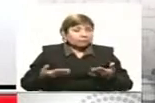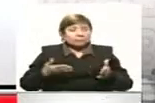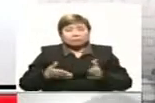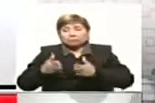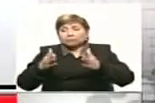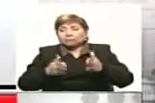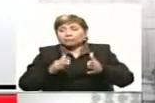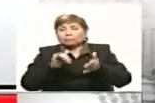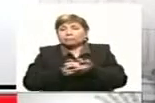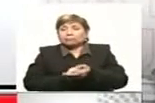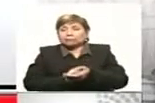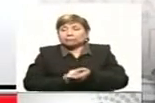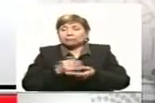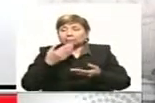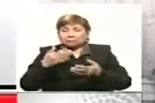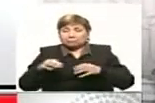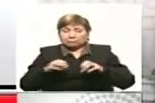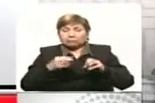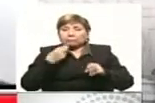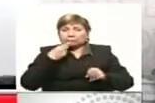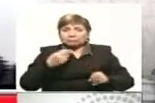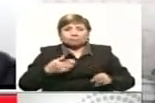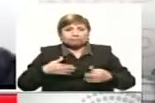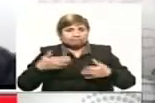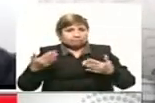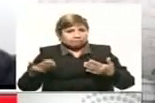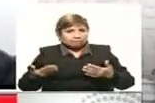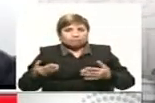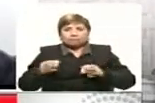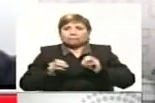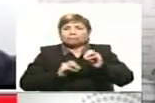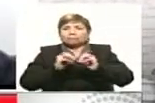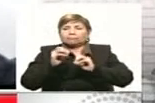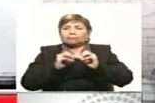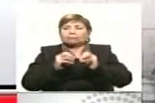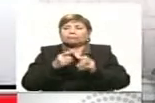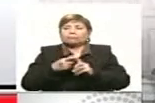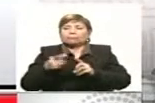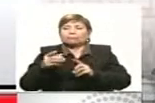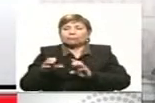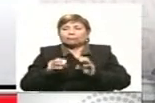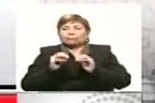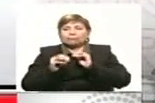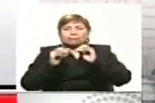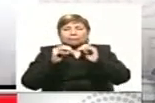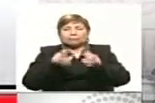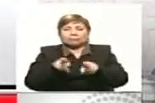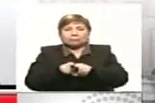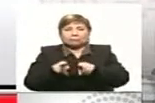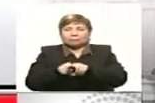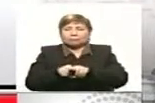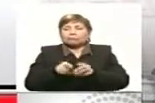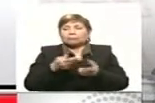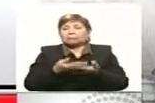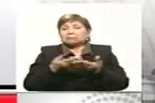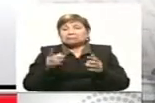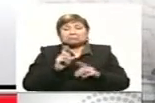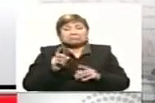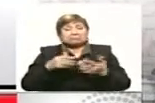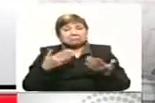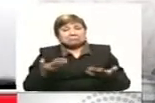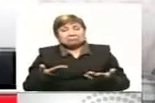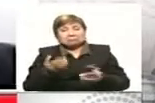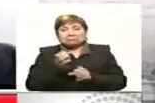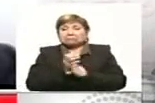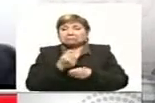que esa obra funcione, lo que va es habilitar una cantidad de tierras en las cuales la inversión privada va a poder entrar. Si no hay esa